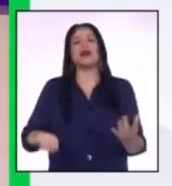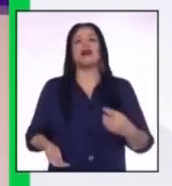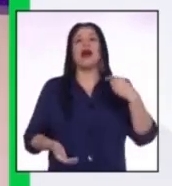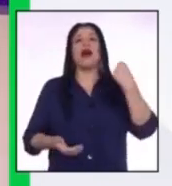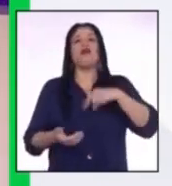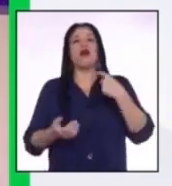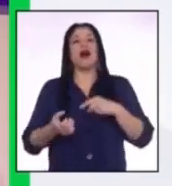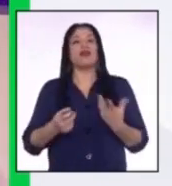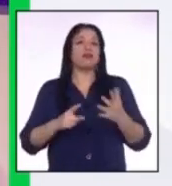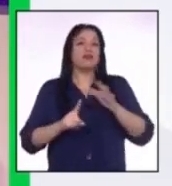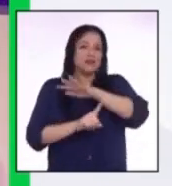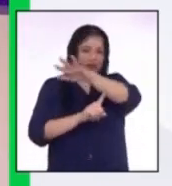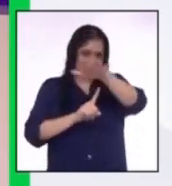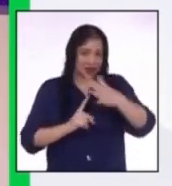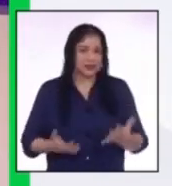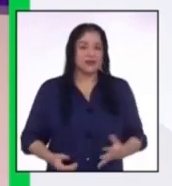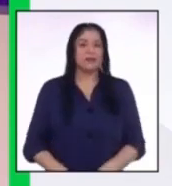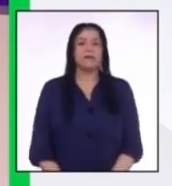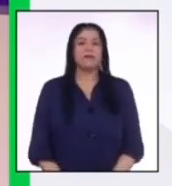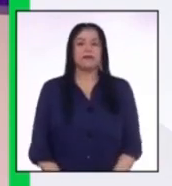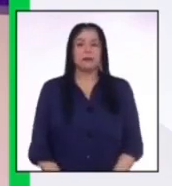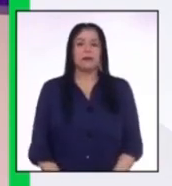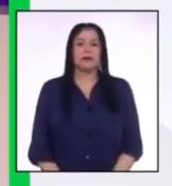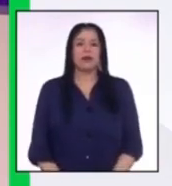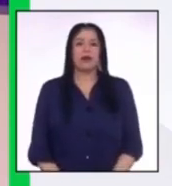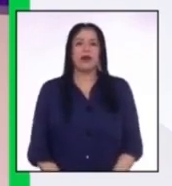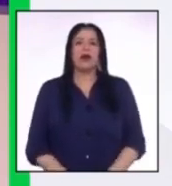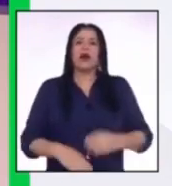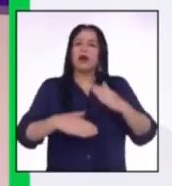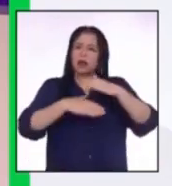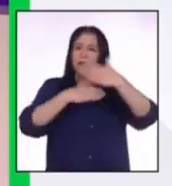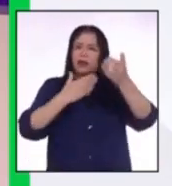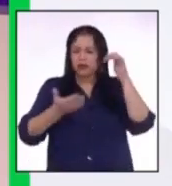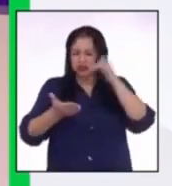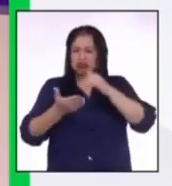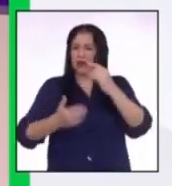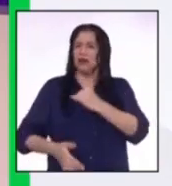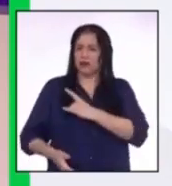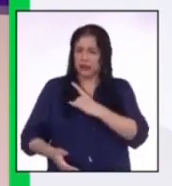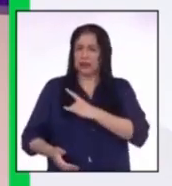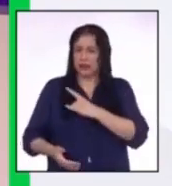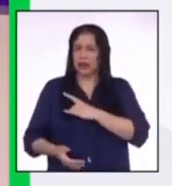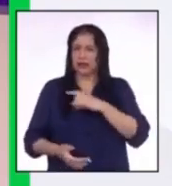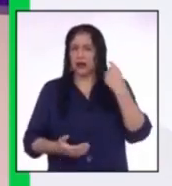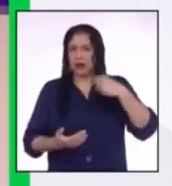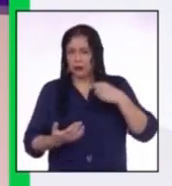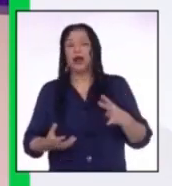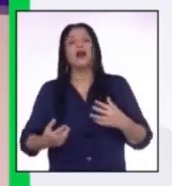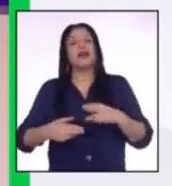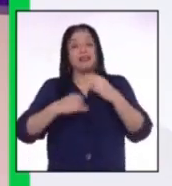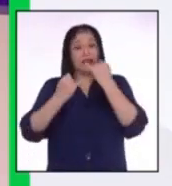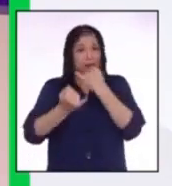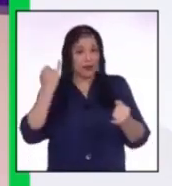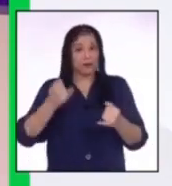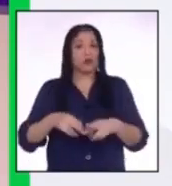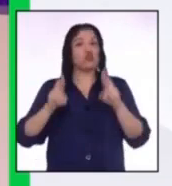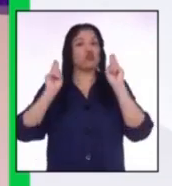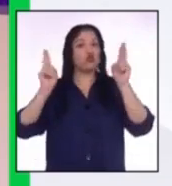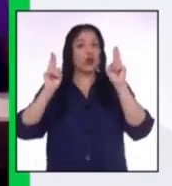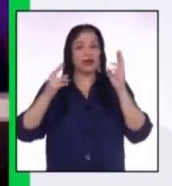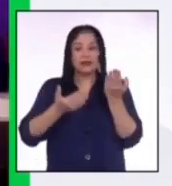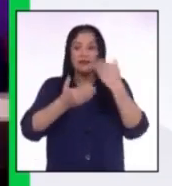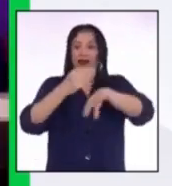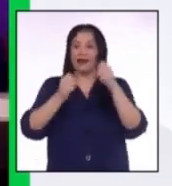unos abogados que la defiendan y después está derecho ambiental tuve la suerte de entrar a trabajar en la sociedad peruana de derecho